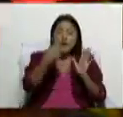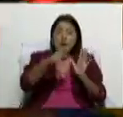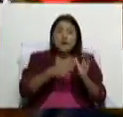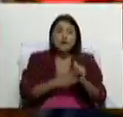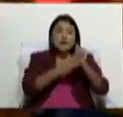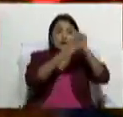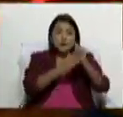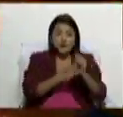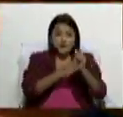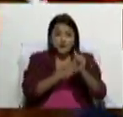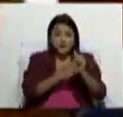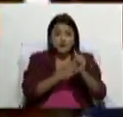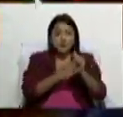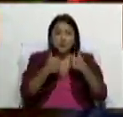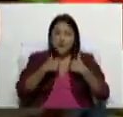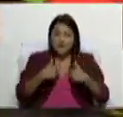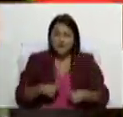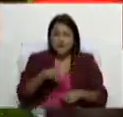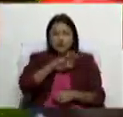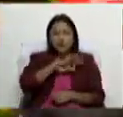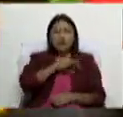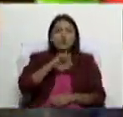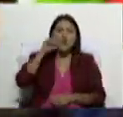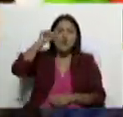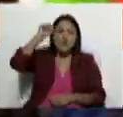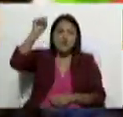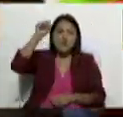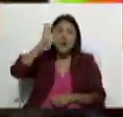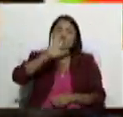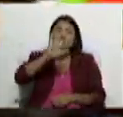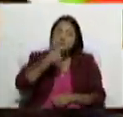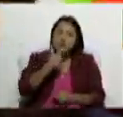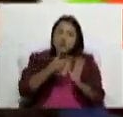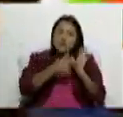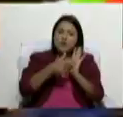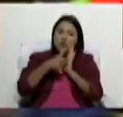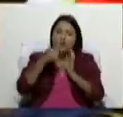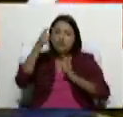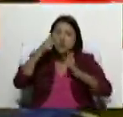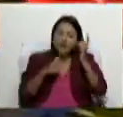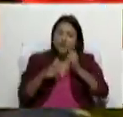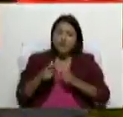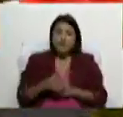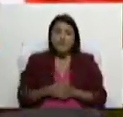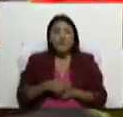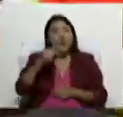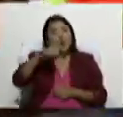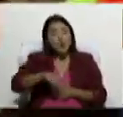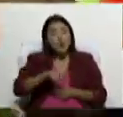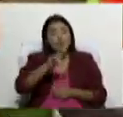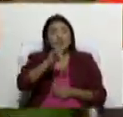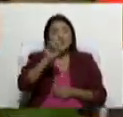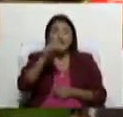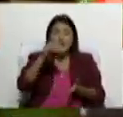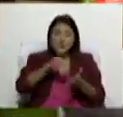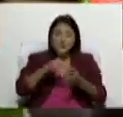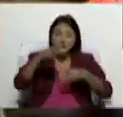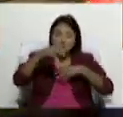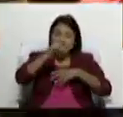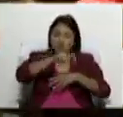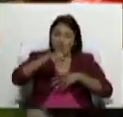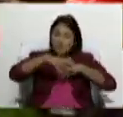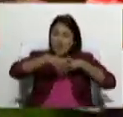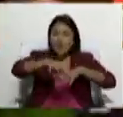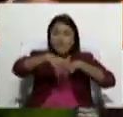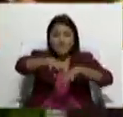líderes humanistas, socialistas, como nos los dijo nuestro comandante Chávez. Y salimos hoy más de 30.000 personas a las